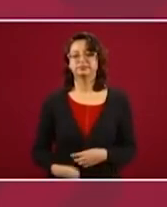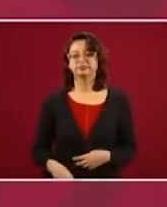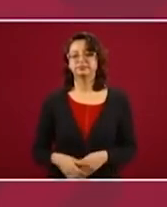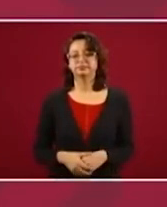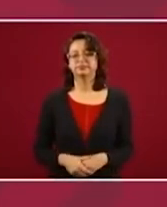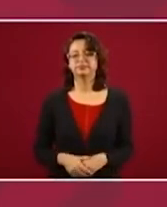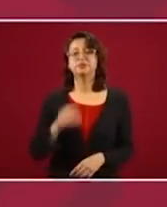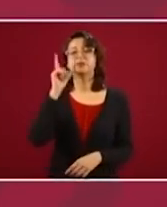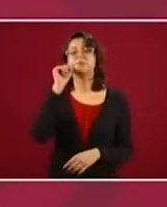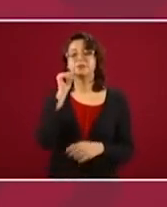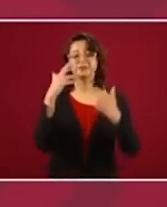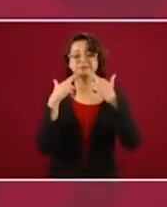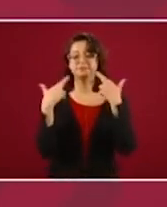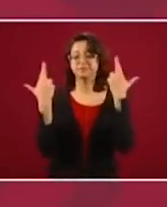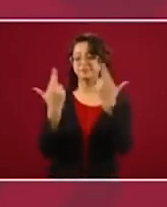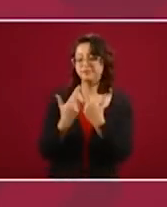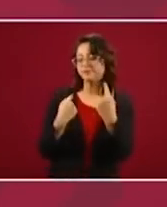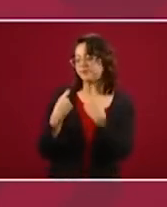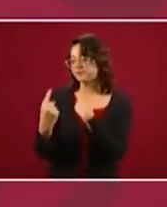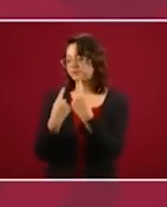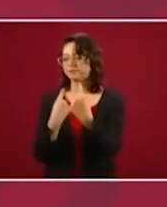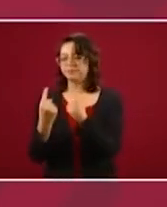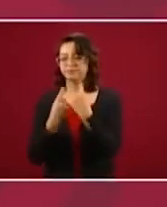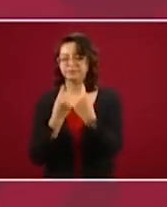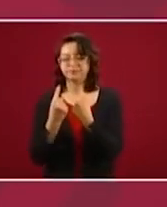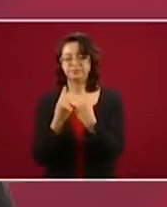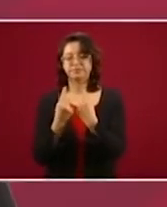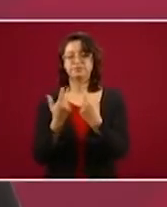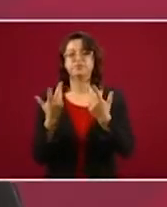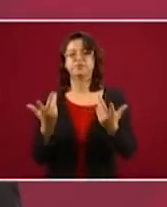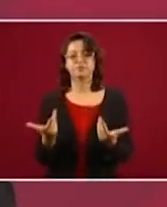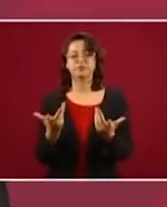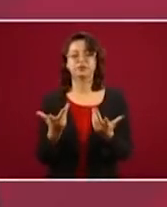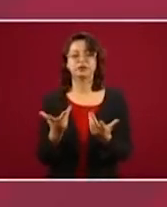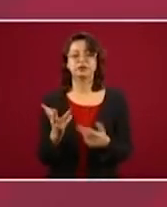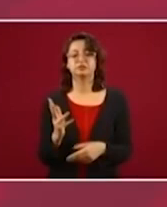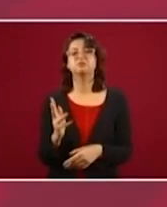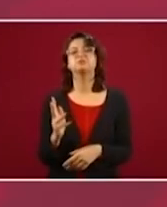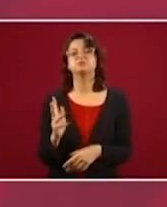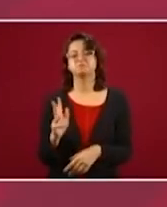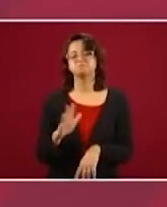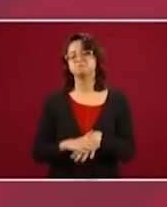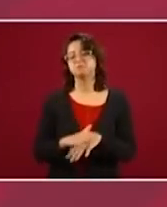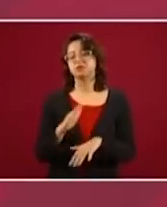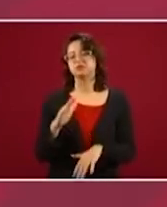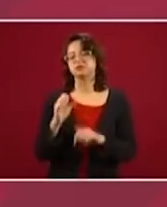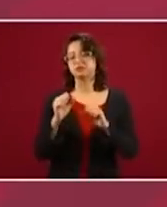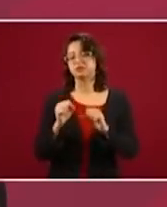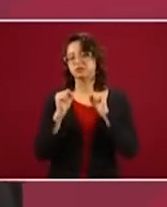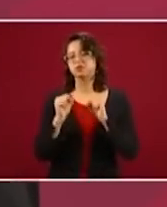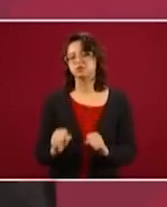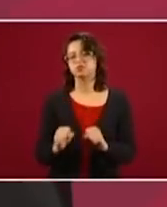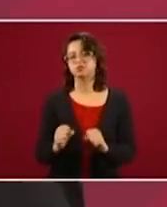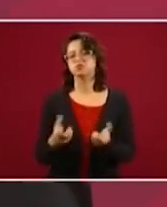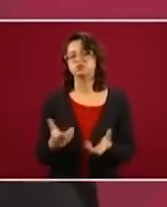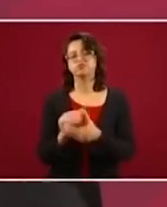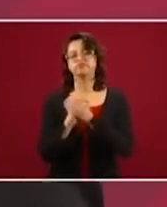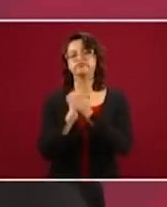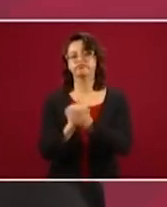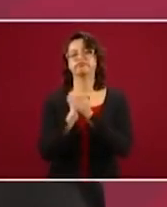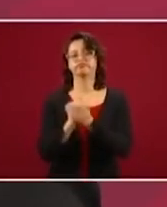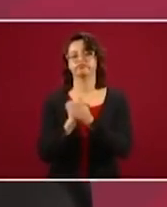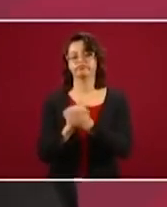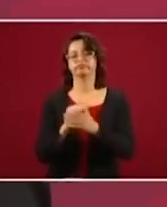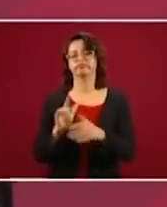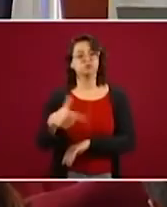próximos días se definirá el destino del avión presidencial. Es muy probable que se lleve a cabo la rifa del